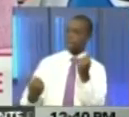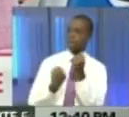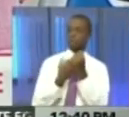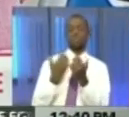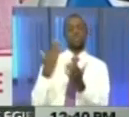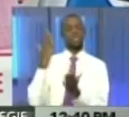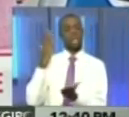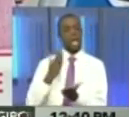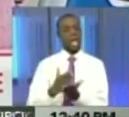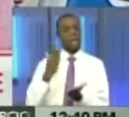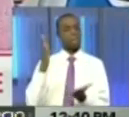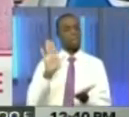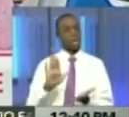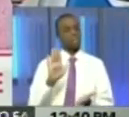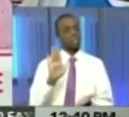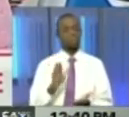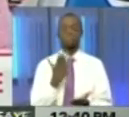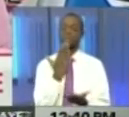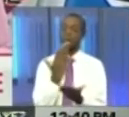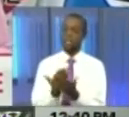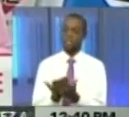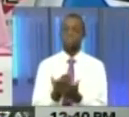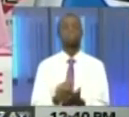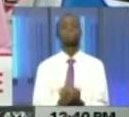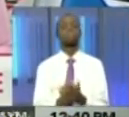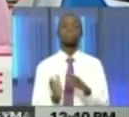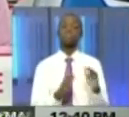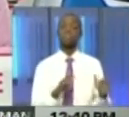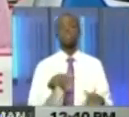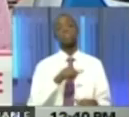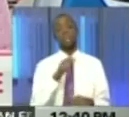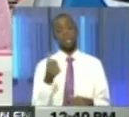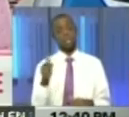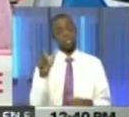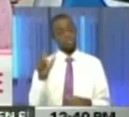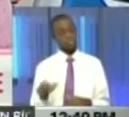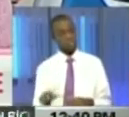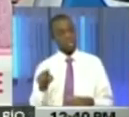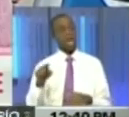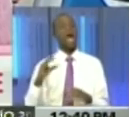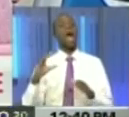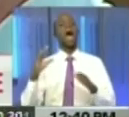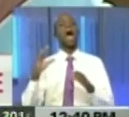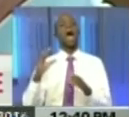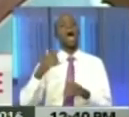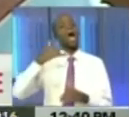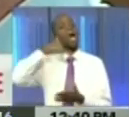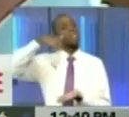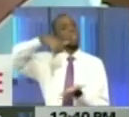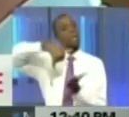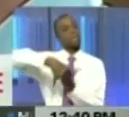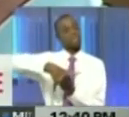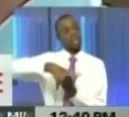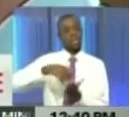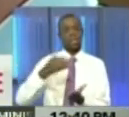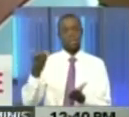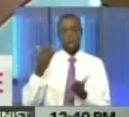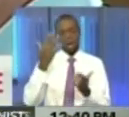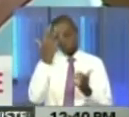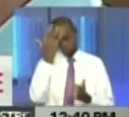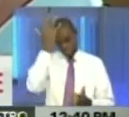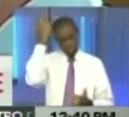Quiero también saludar especialmente a Manuel Fernández, presidente de CanTV, que es un organismo